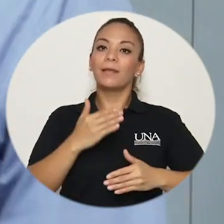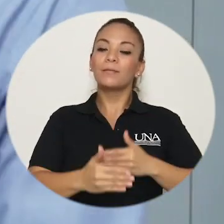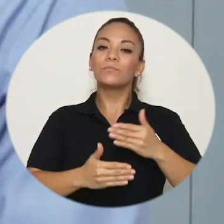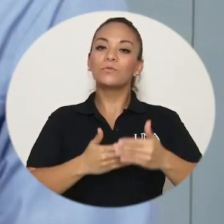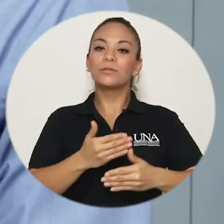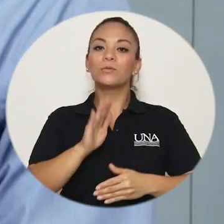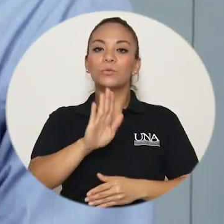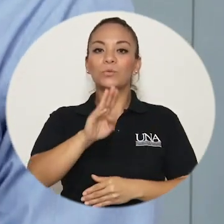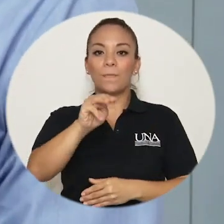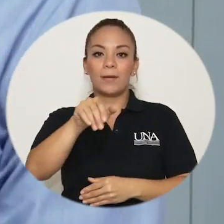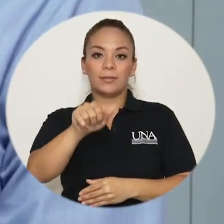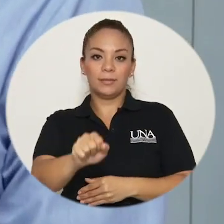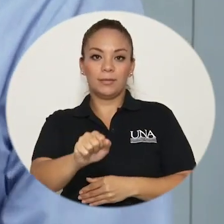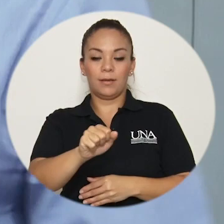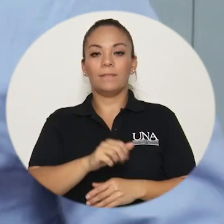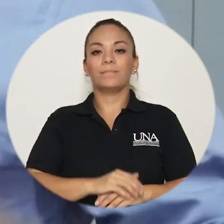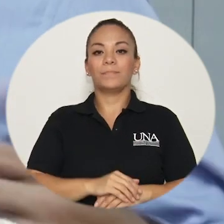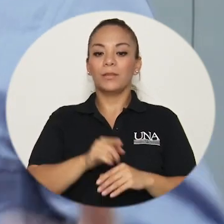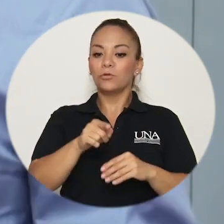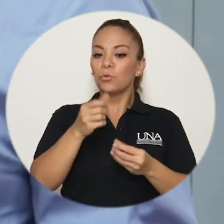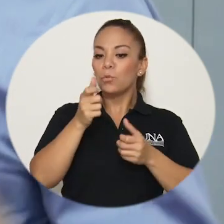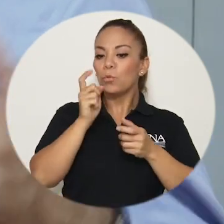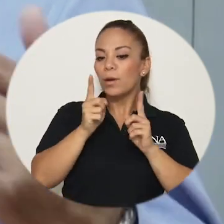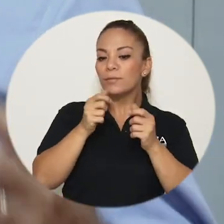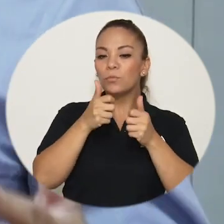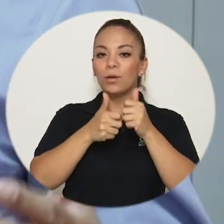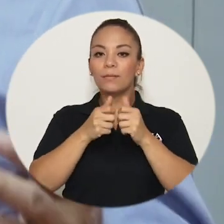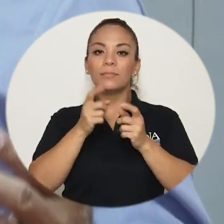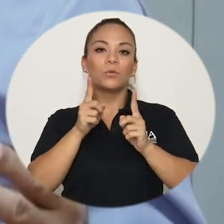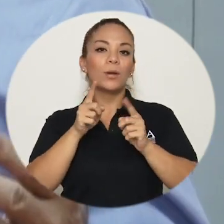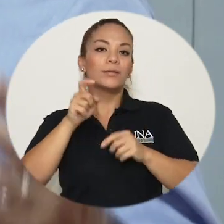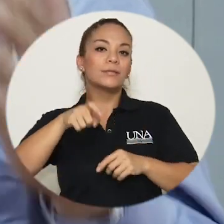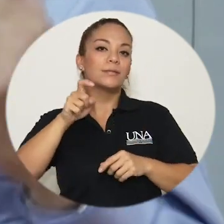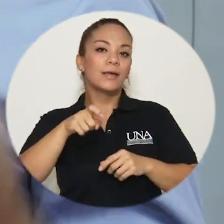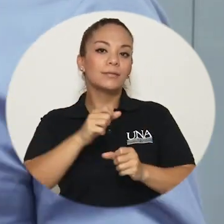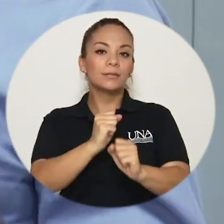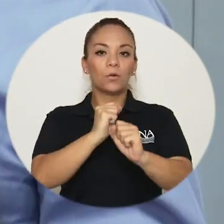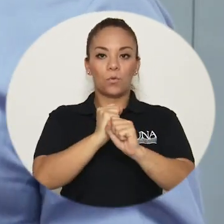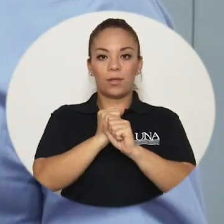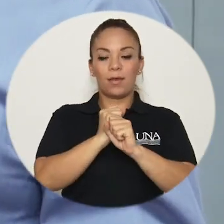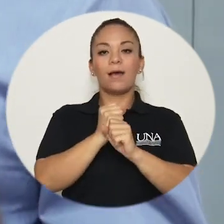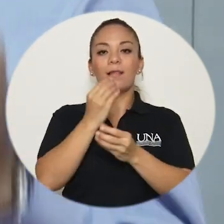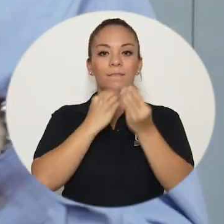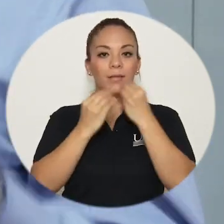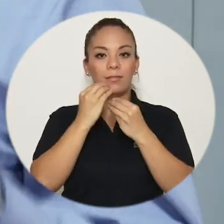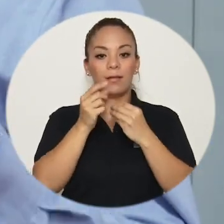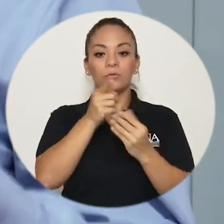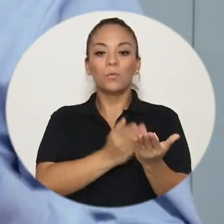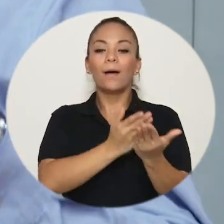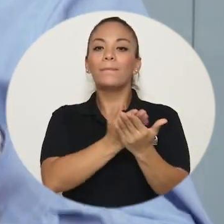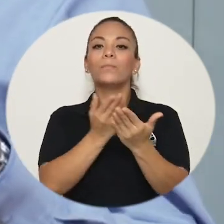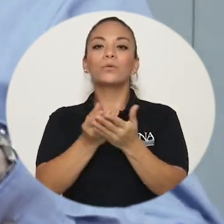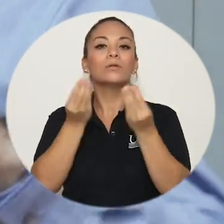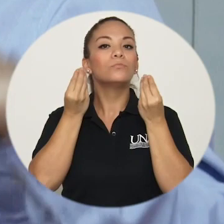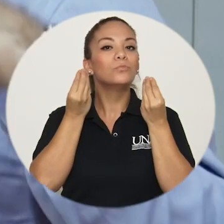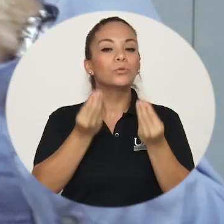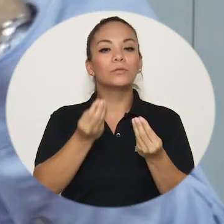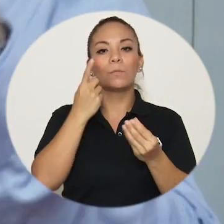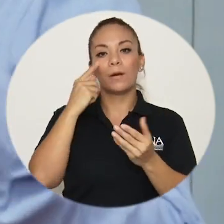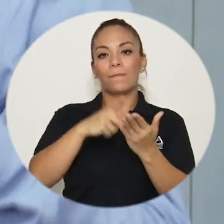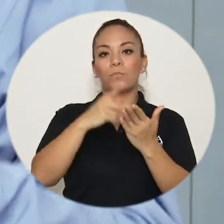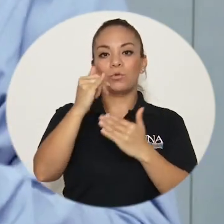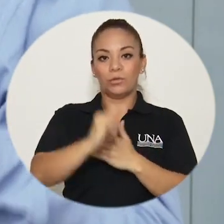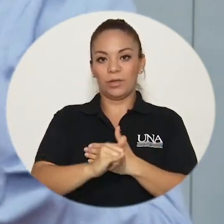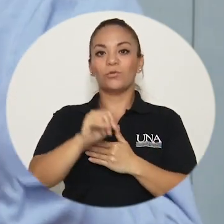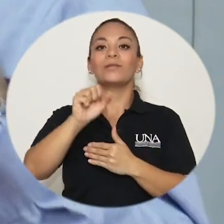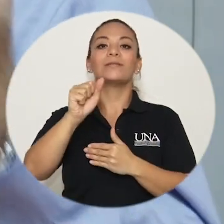en el proceso de su maestría, de esos problemas y esas necesidades en seguridad alimentaria que van a aportar muchísimo para el